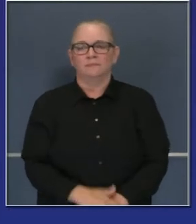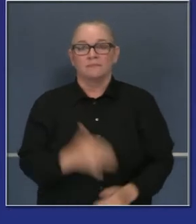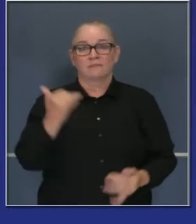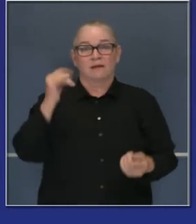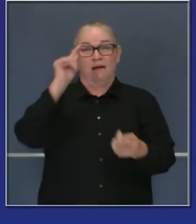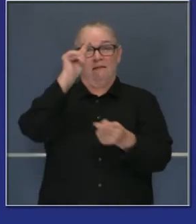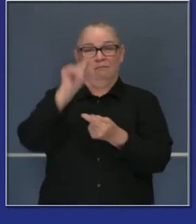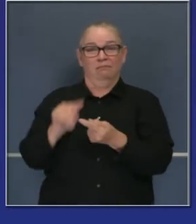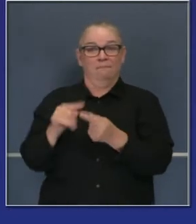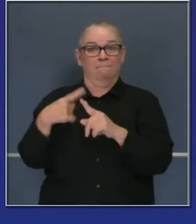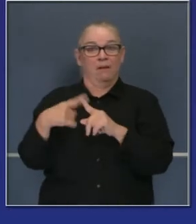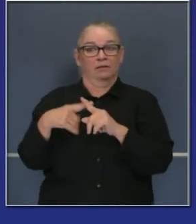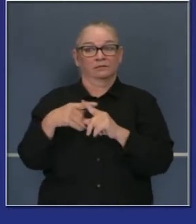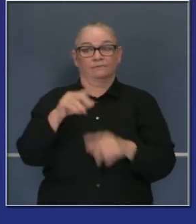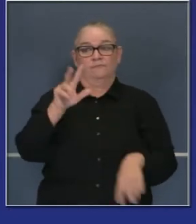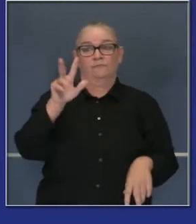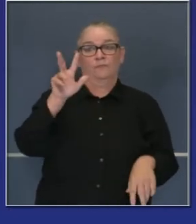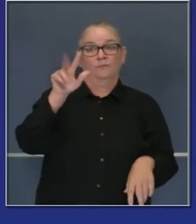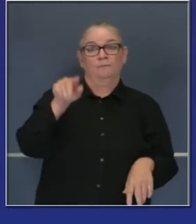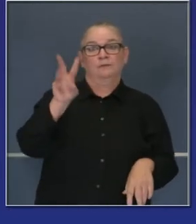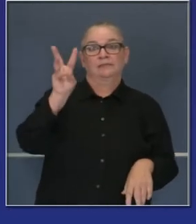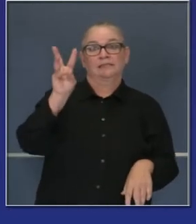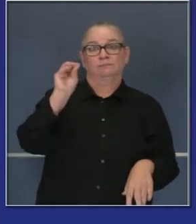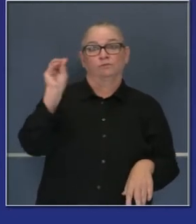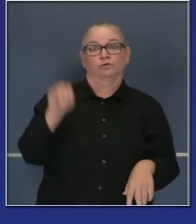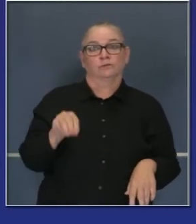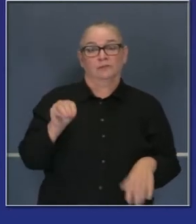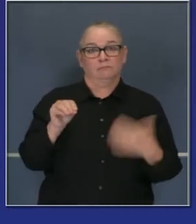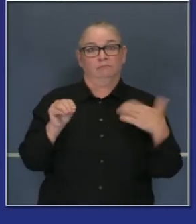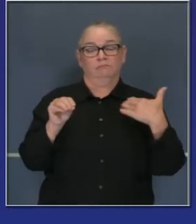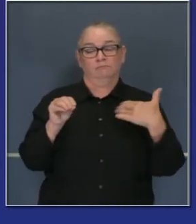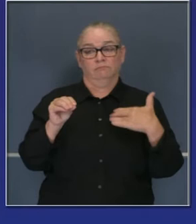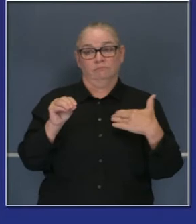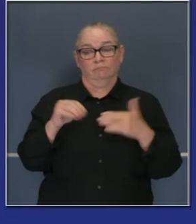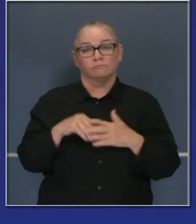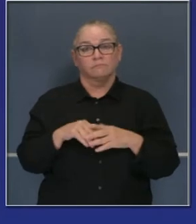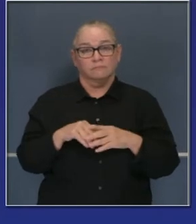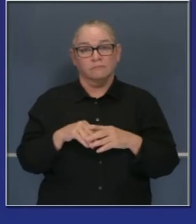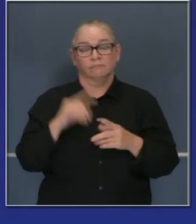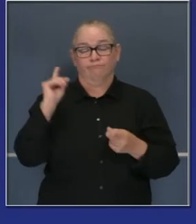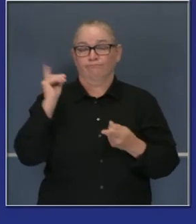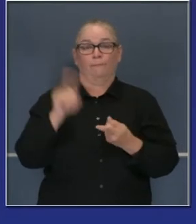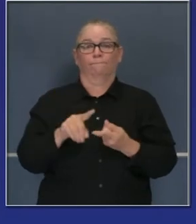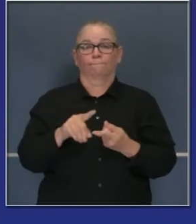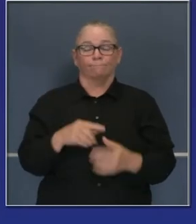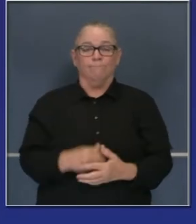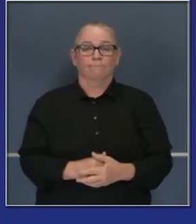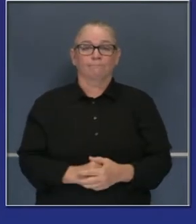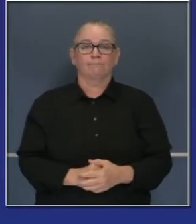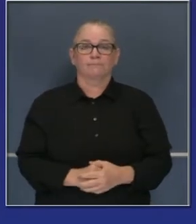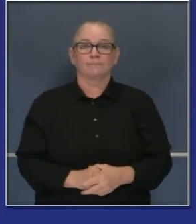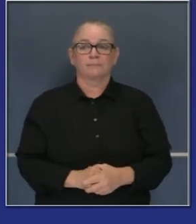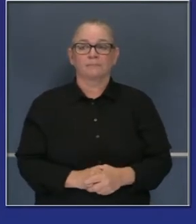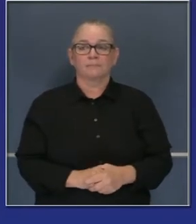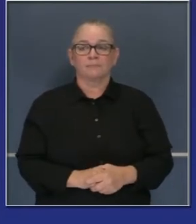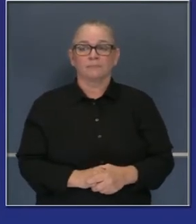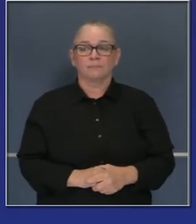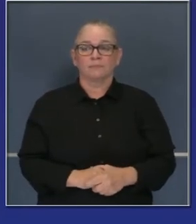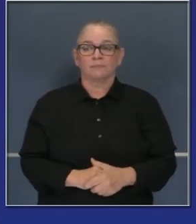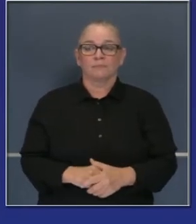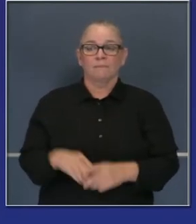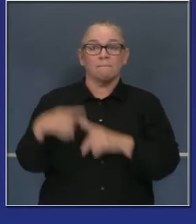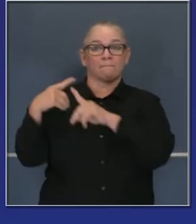3.6 por ciento en 14 días y 3.6 por ciento en los últimos siete días la tasa de